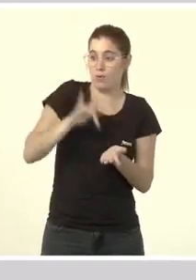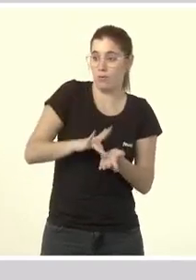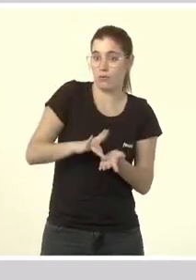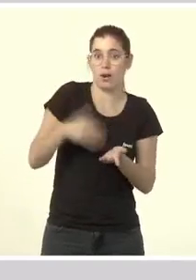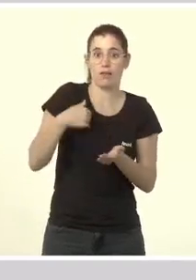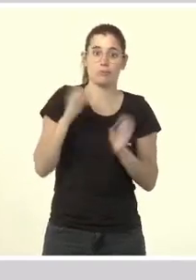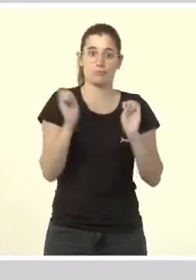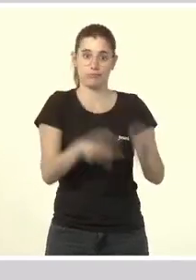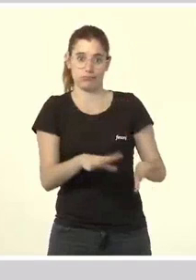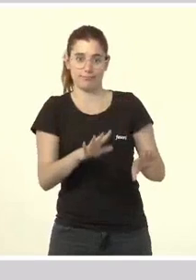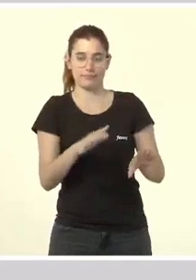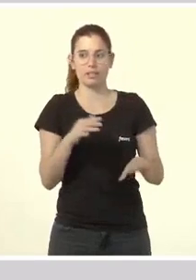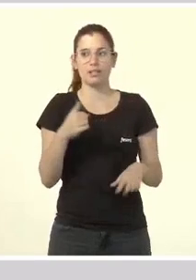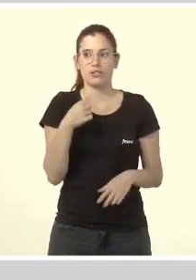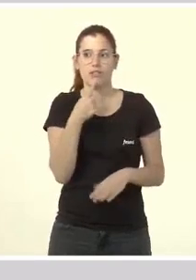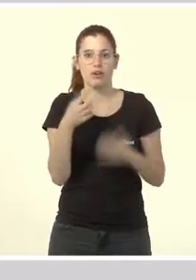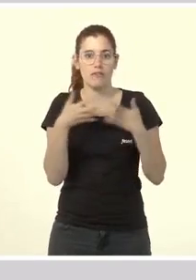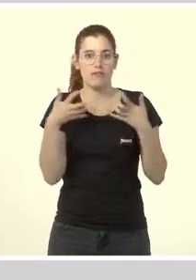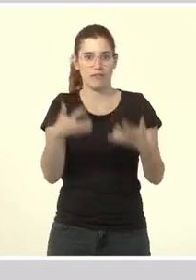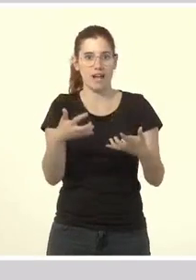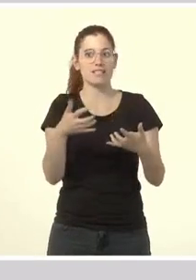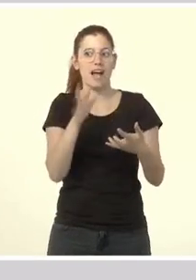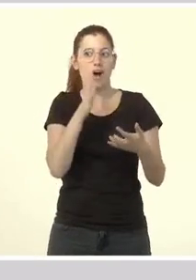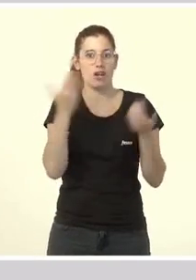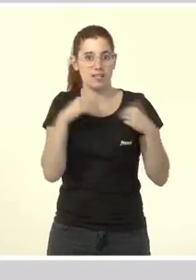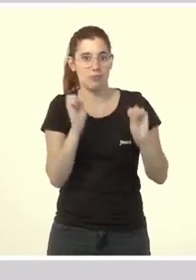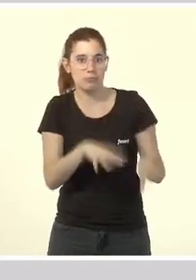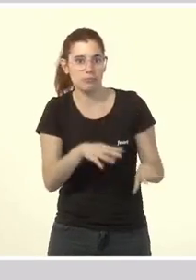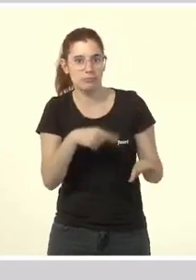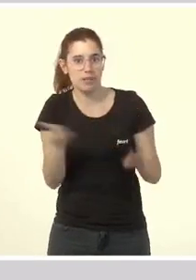iría a su casa. Yo le pregunto si ese día ha llegado para usted.